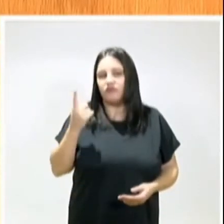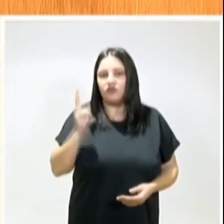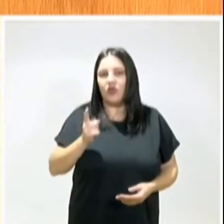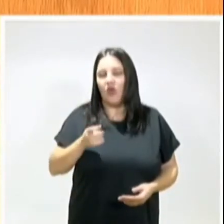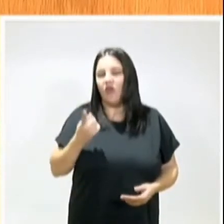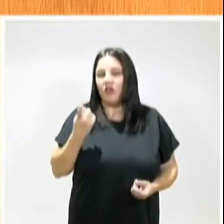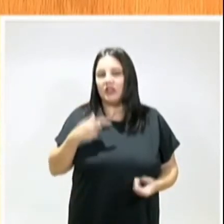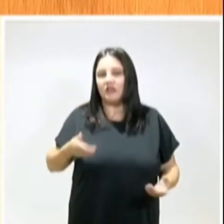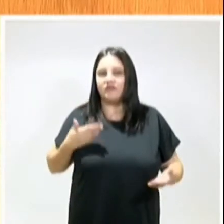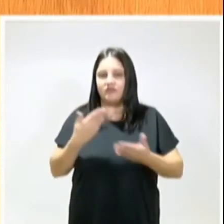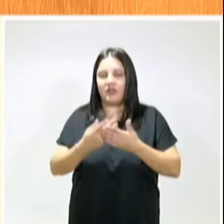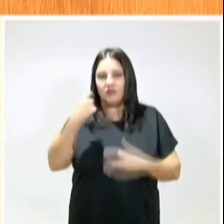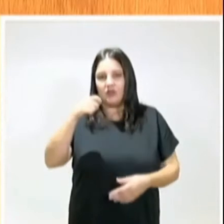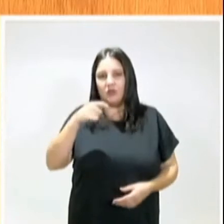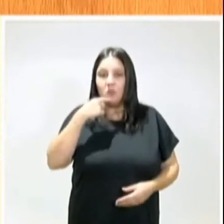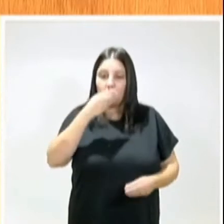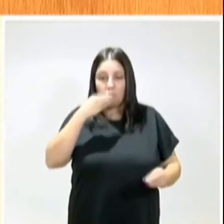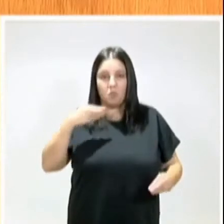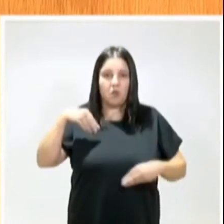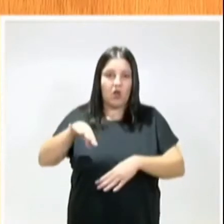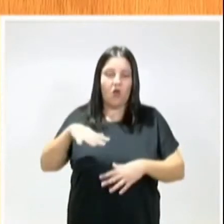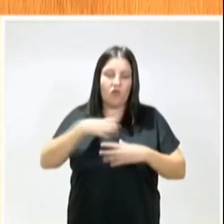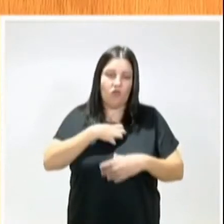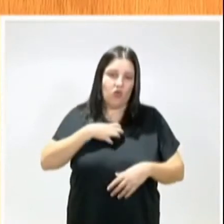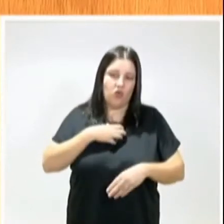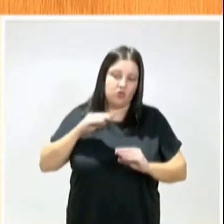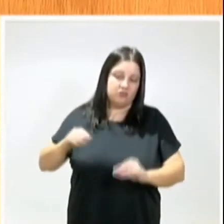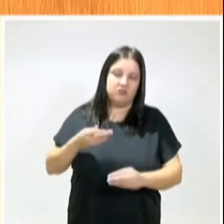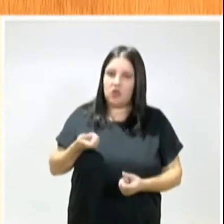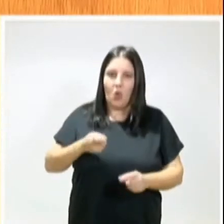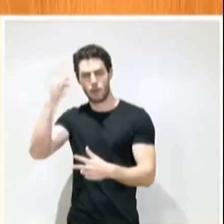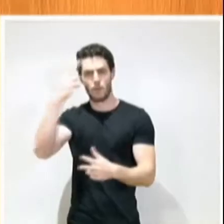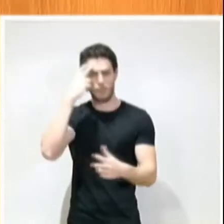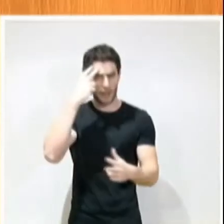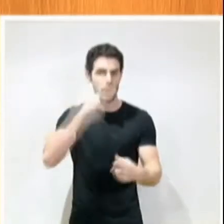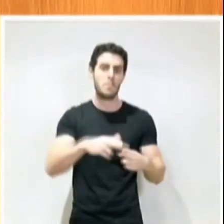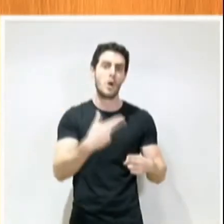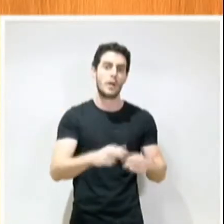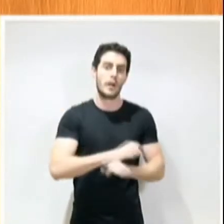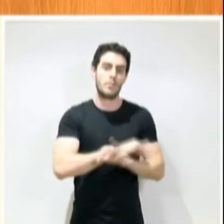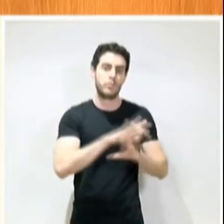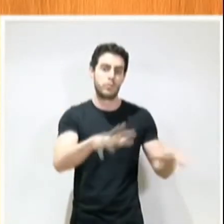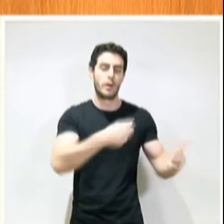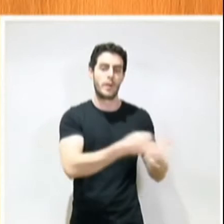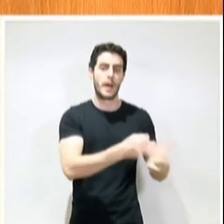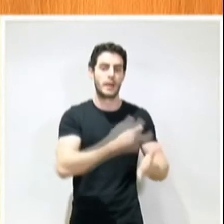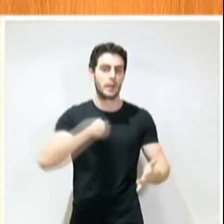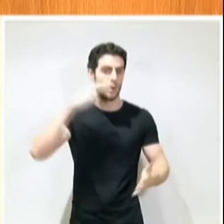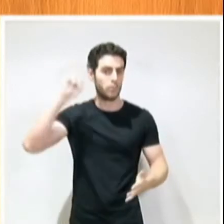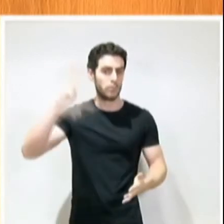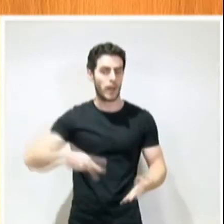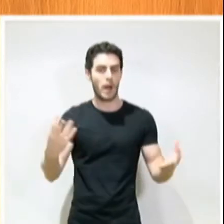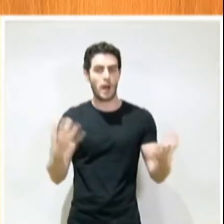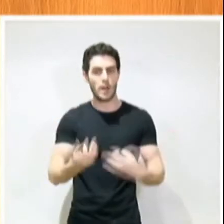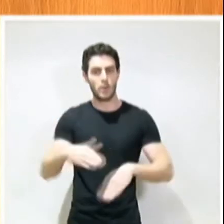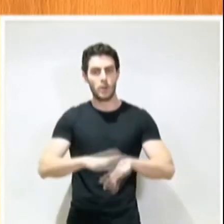viendo la delegación de funciones que usted ha hecho en ella pues es que quizás tampoco le hace falta verdad señora andreu debo reconocerle señora presidenta que